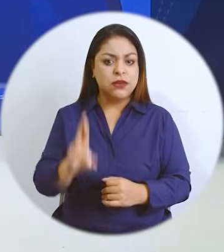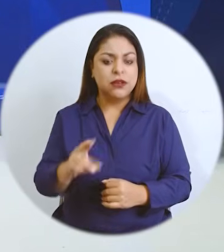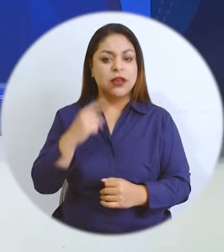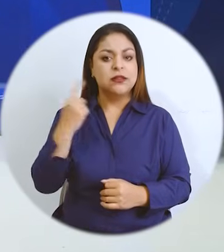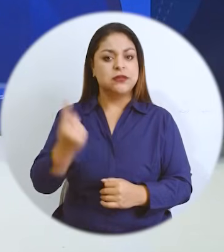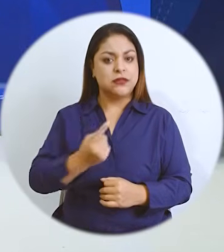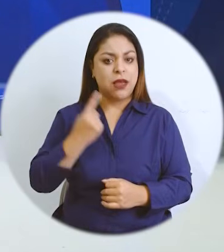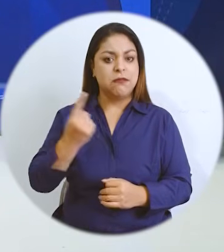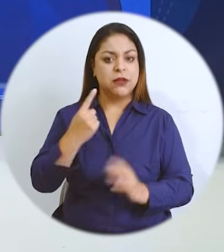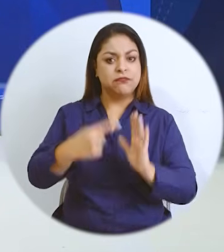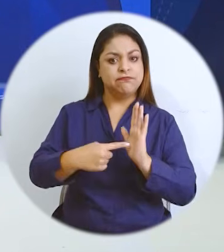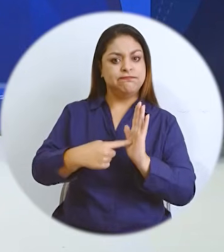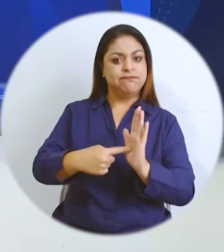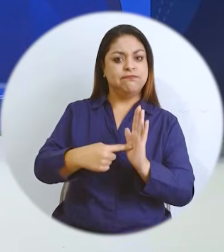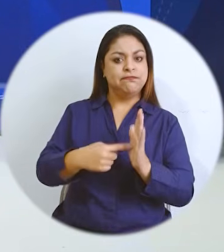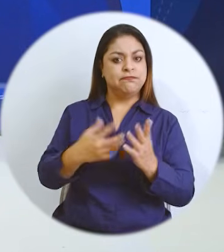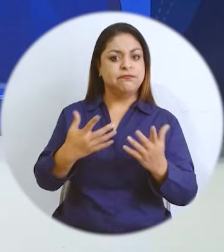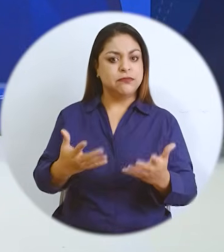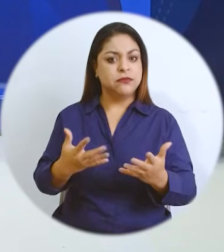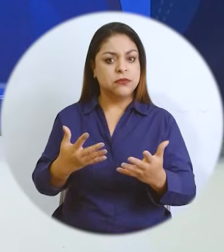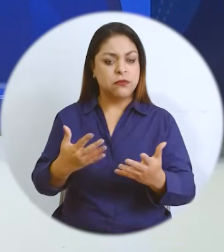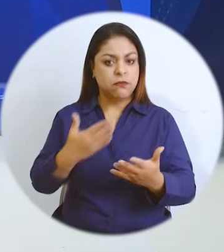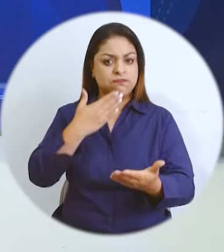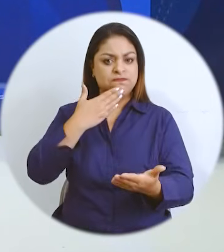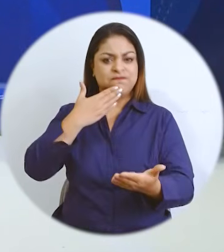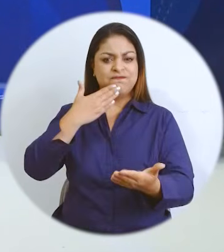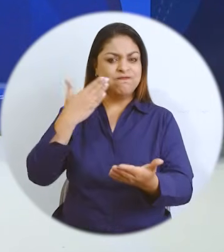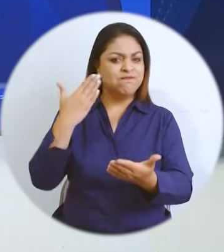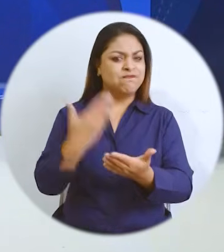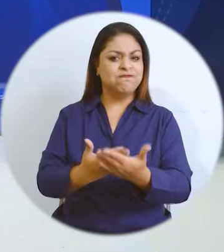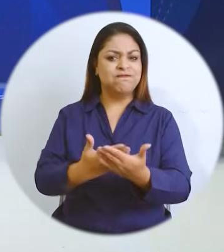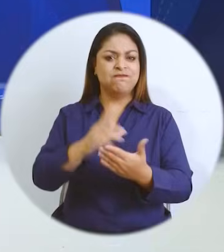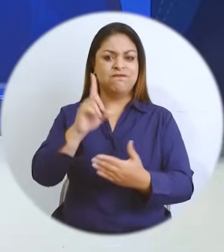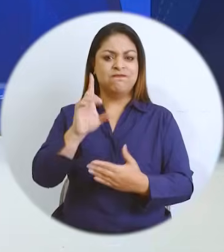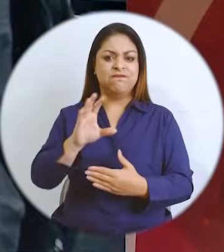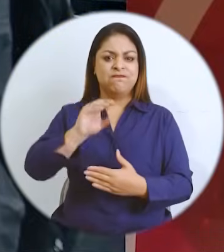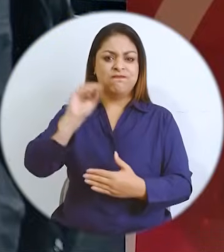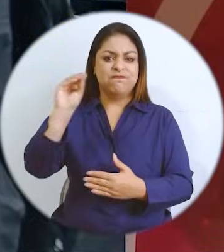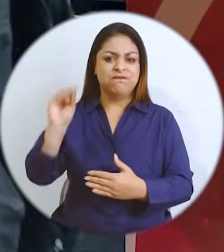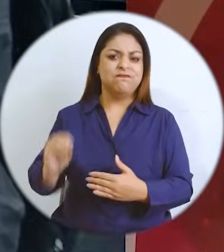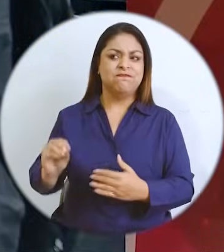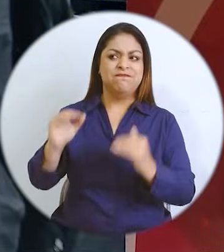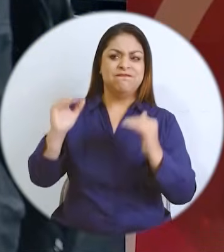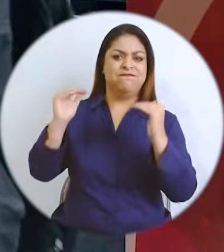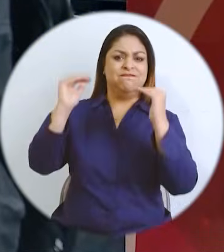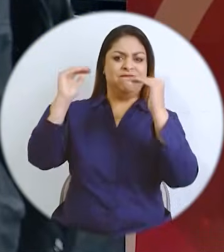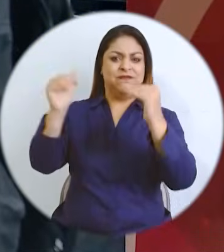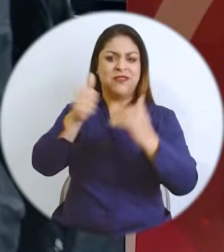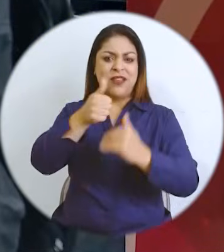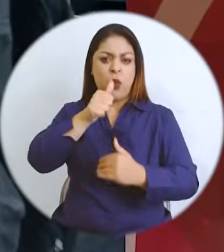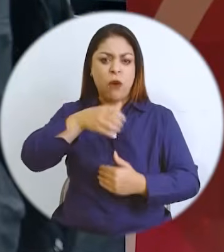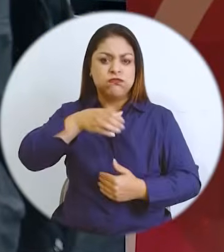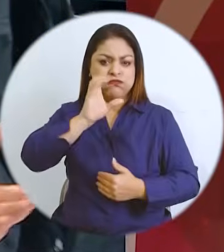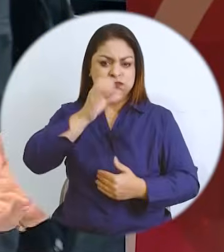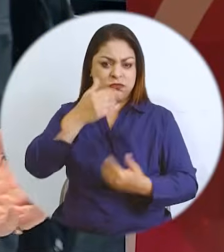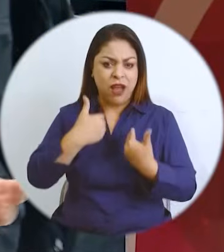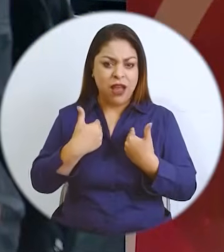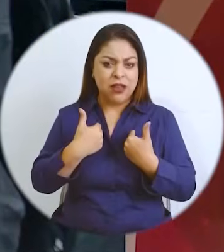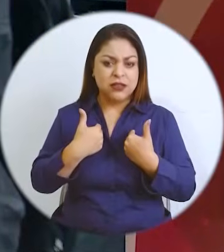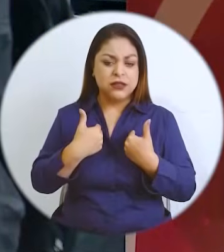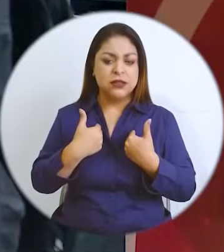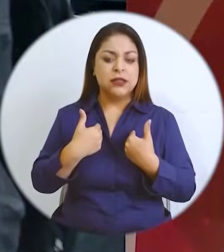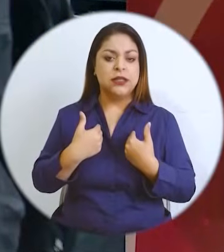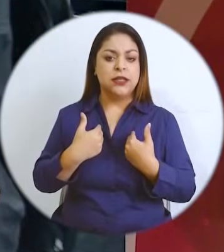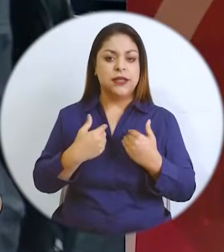siempre se ha apreciado de altos, casi 100% de índices de potabilidad del agua, y no obstante, incluso